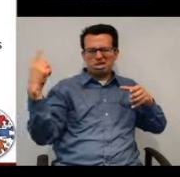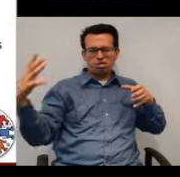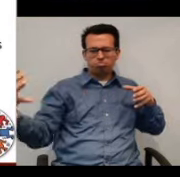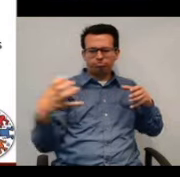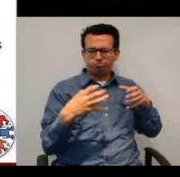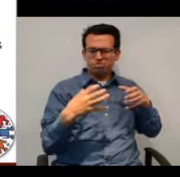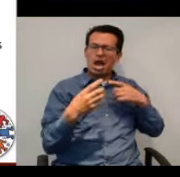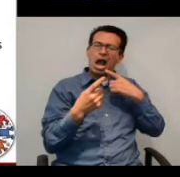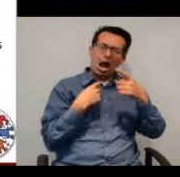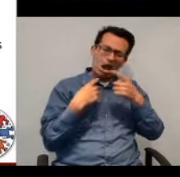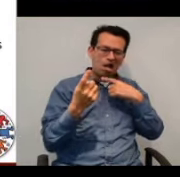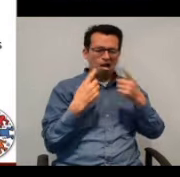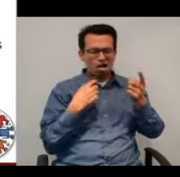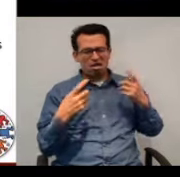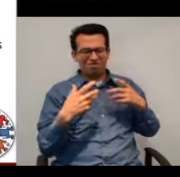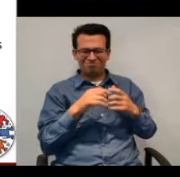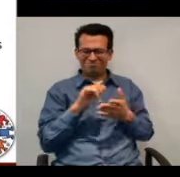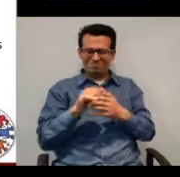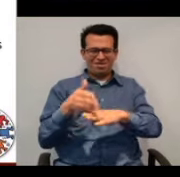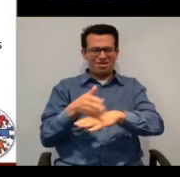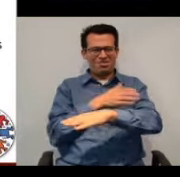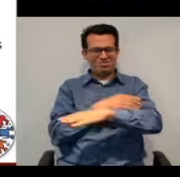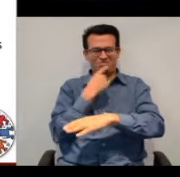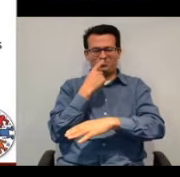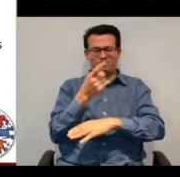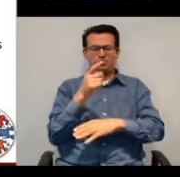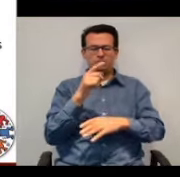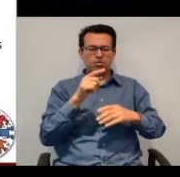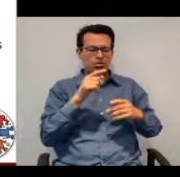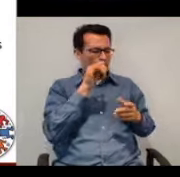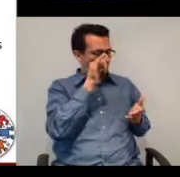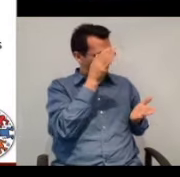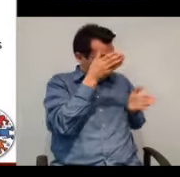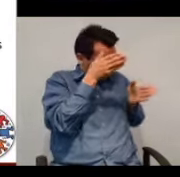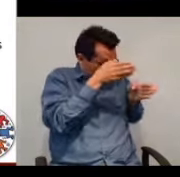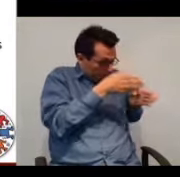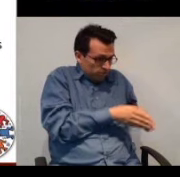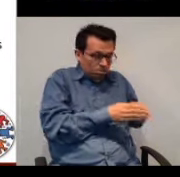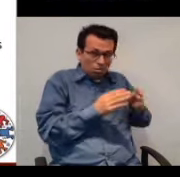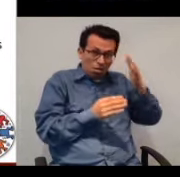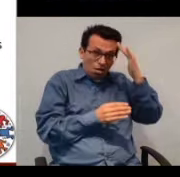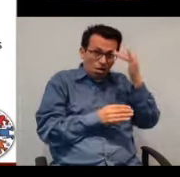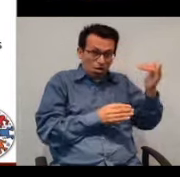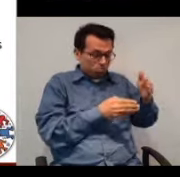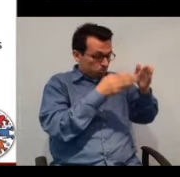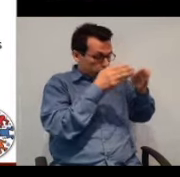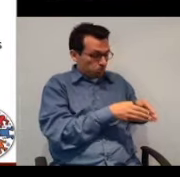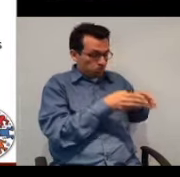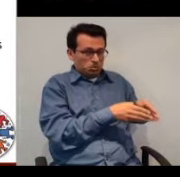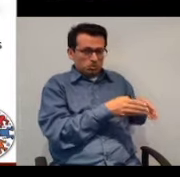salgan, como lo dijimos en la definición inicial, de lo estrictamente académico y curricular.